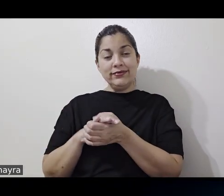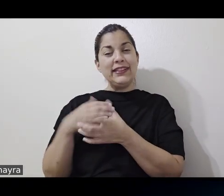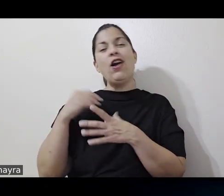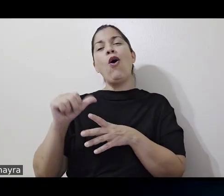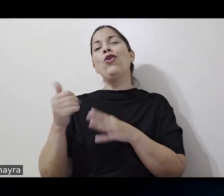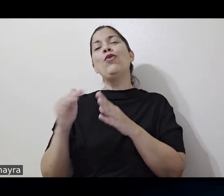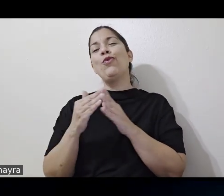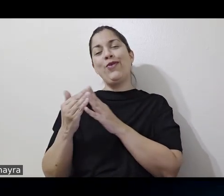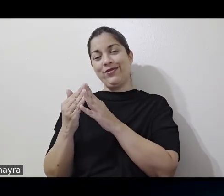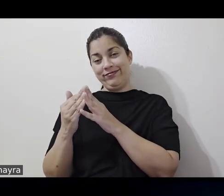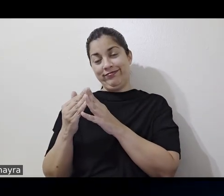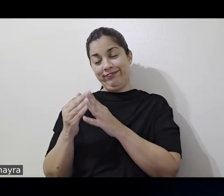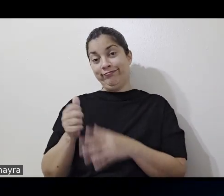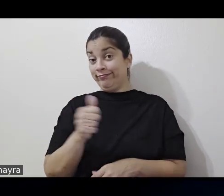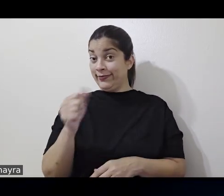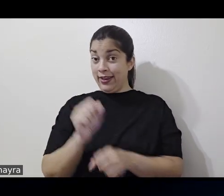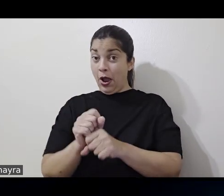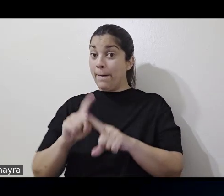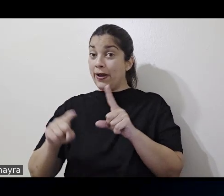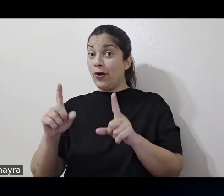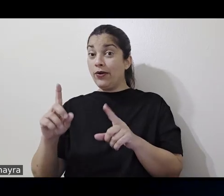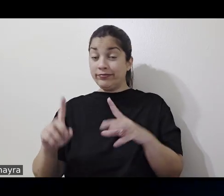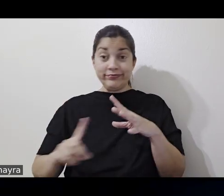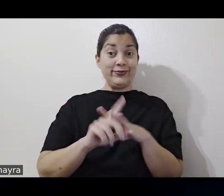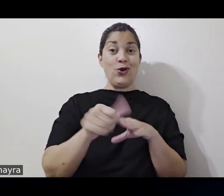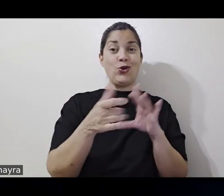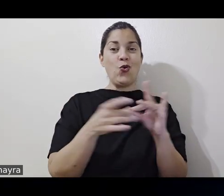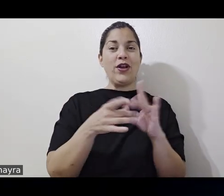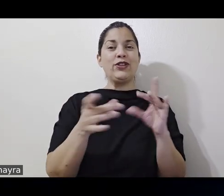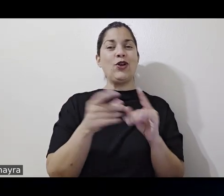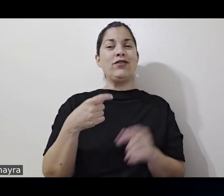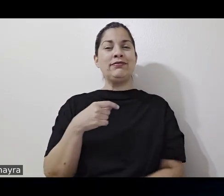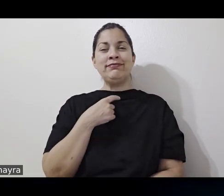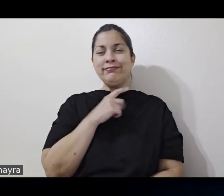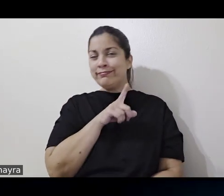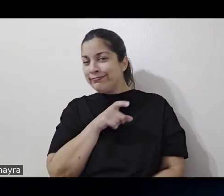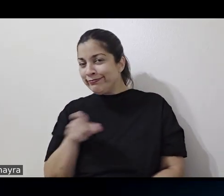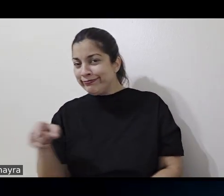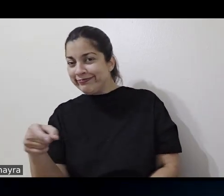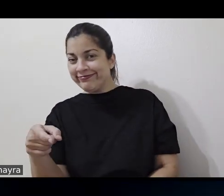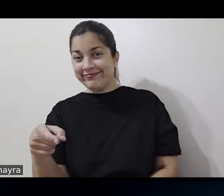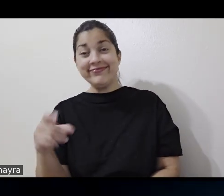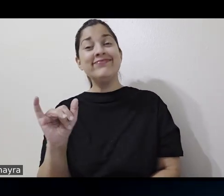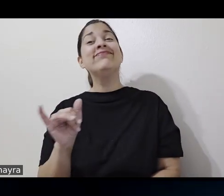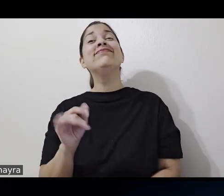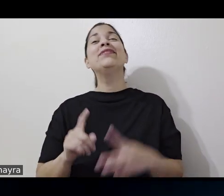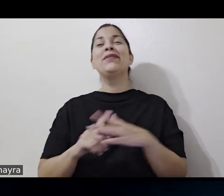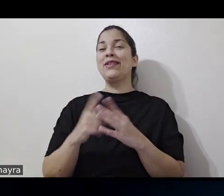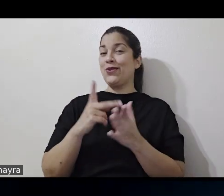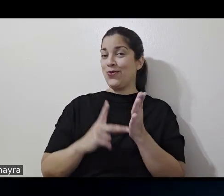pueblo. Le dan el trabajo, pero sale en otro cuento haciendo su fechoría. O sea, que salen dos. Sale dos